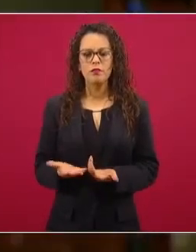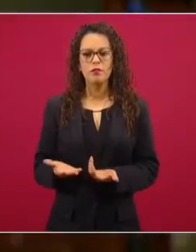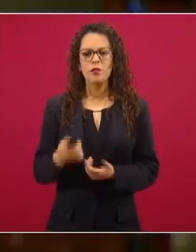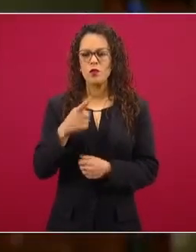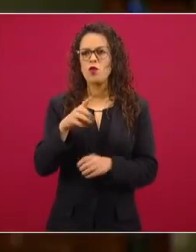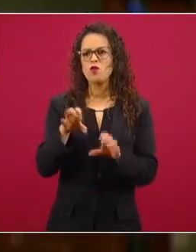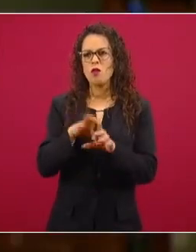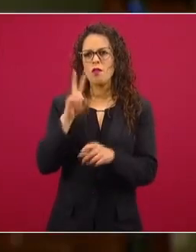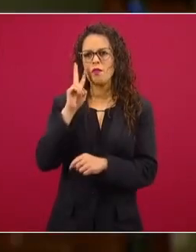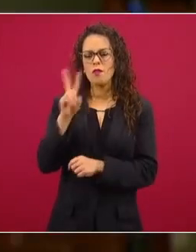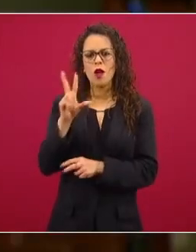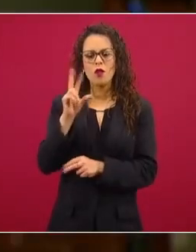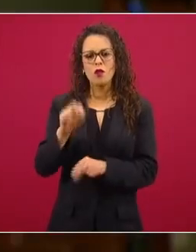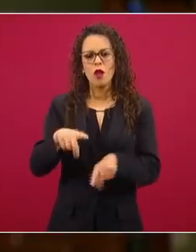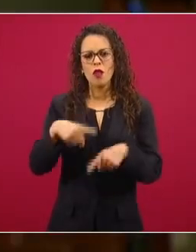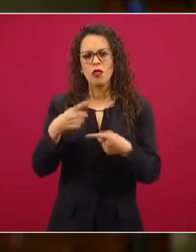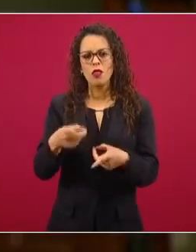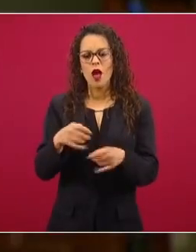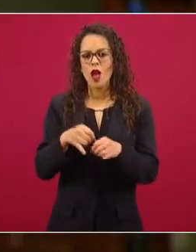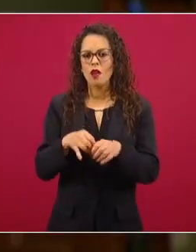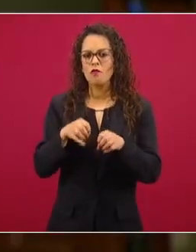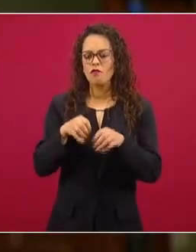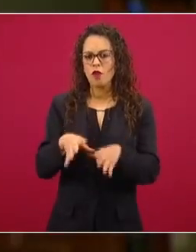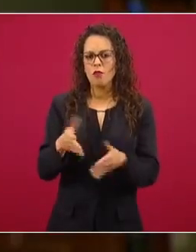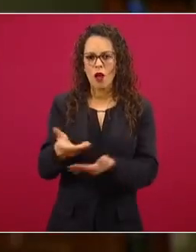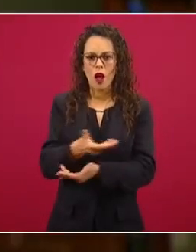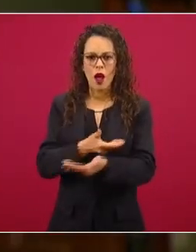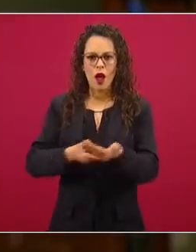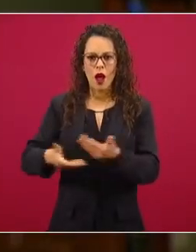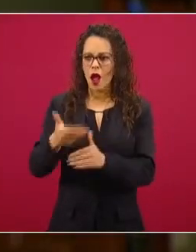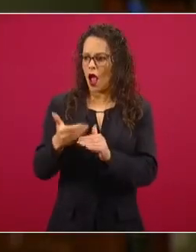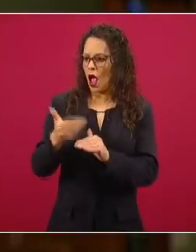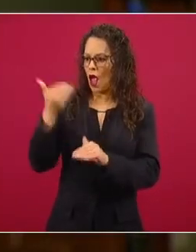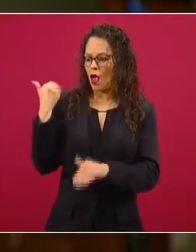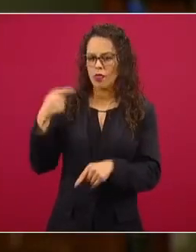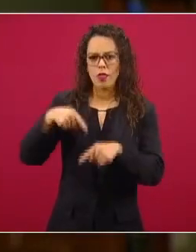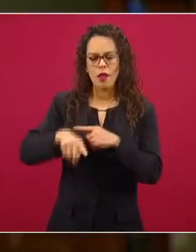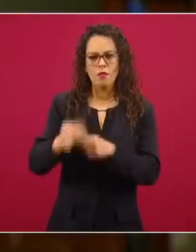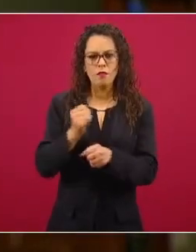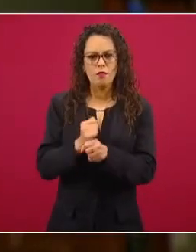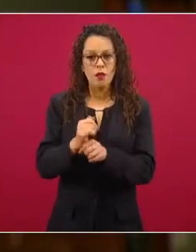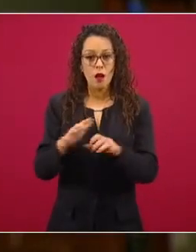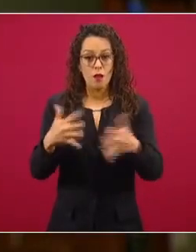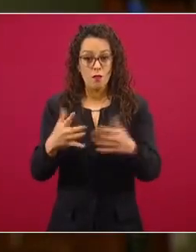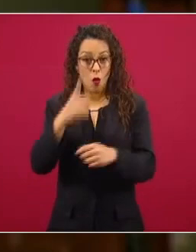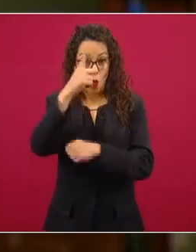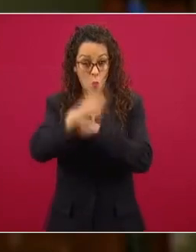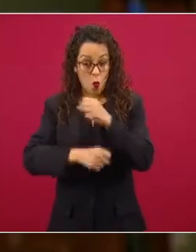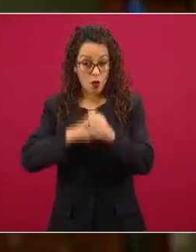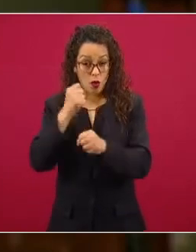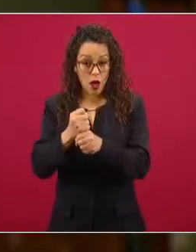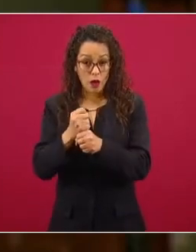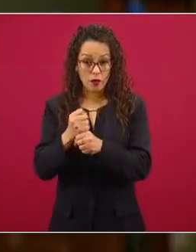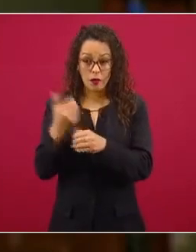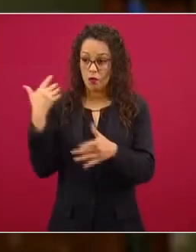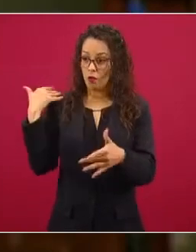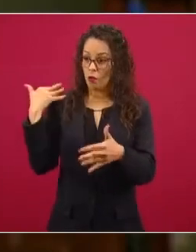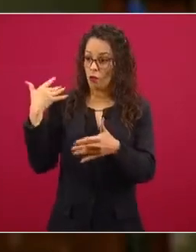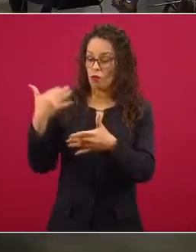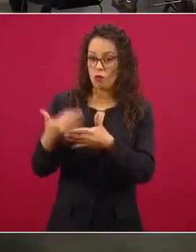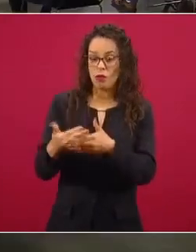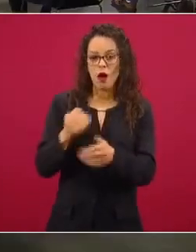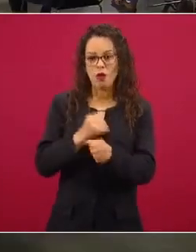información de esta investigación que empezó hace pues aproximadamente un año, de que se hayan enterado hasta